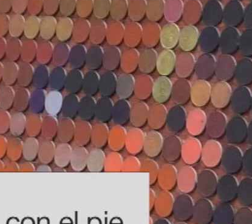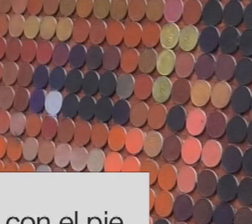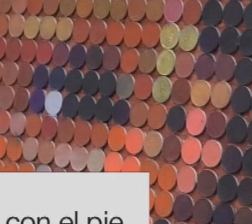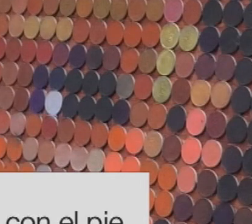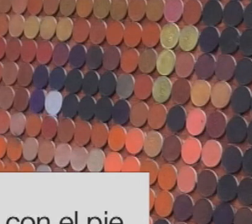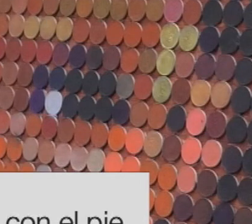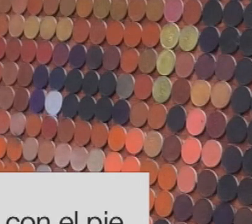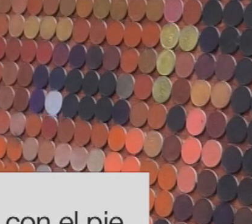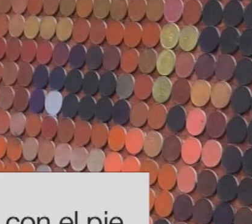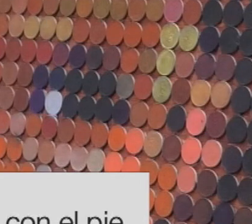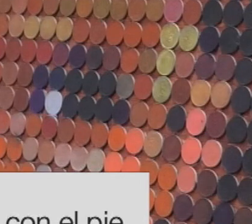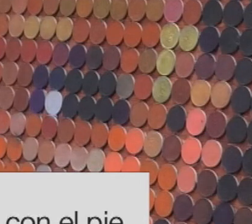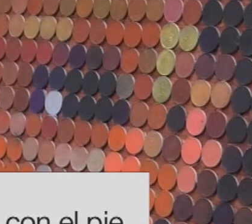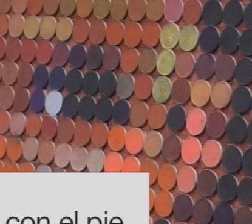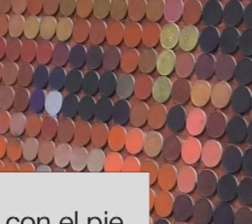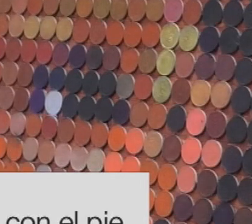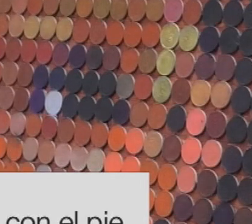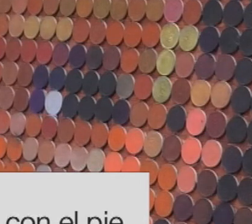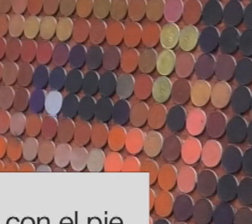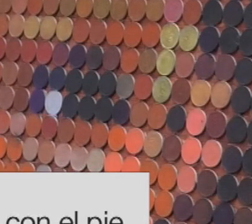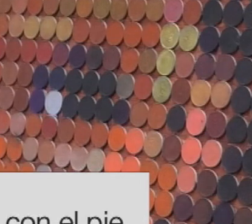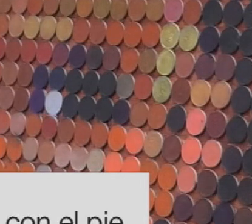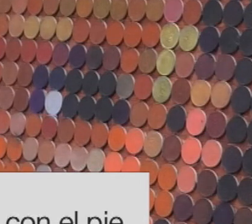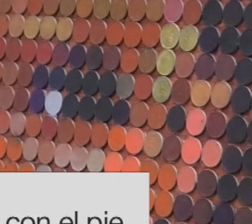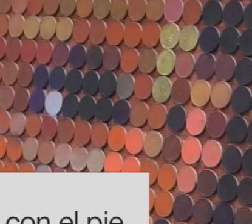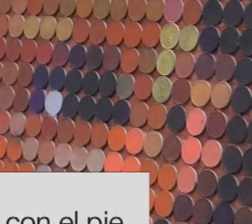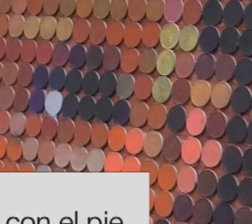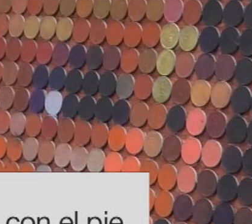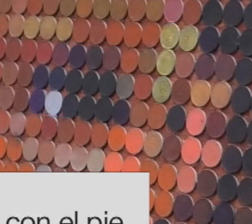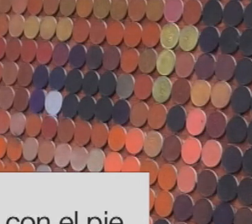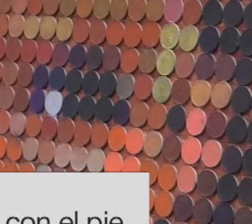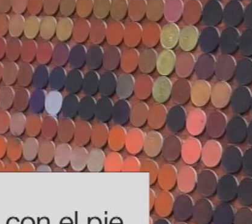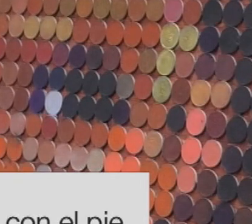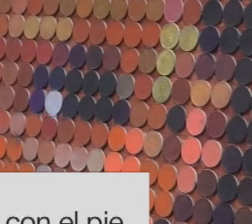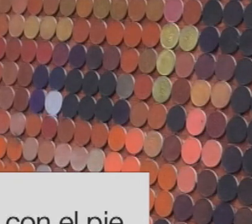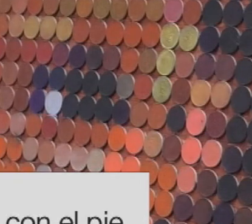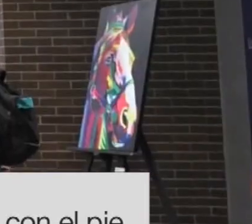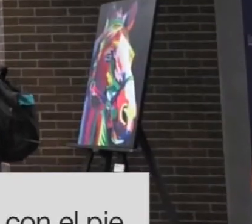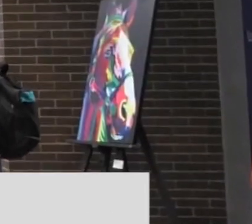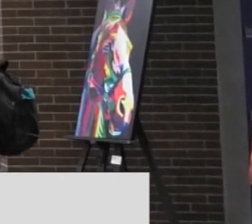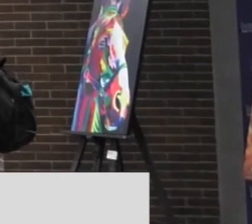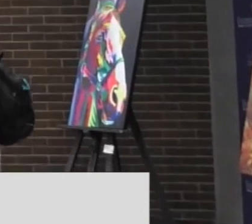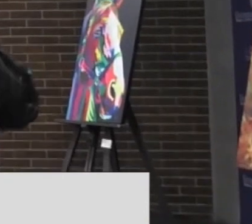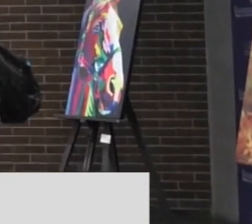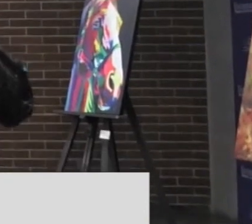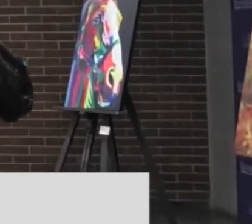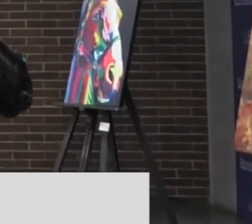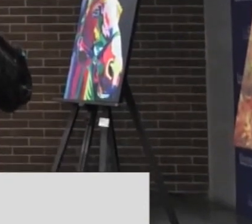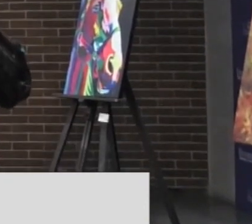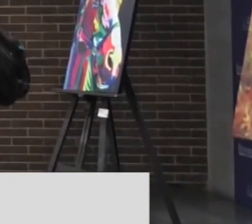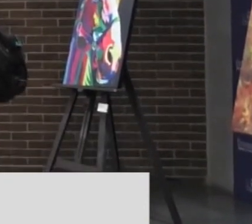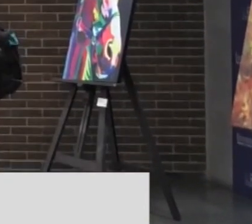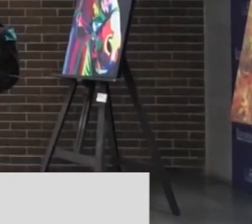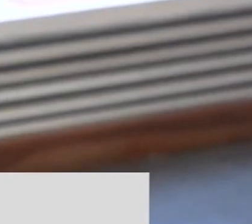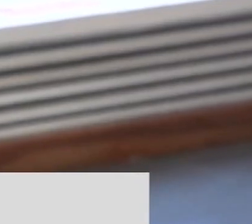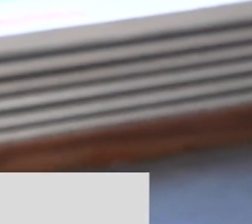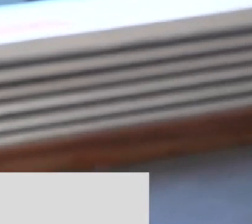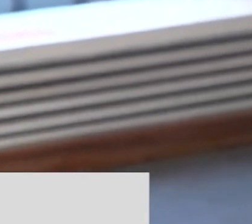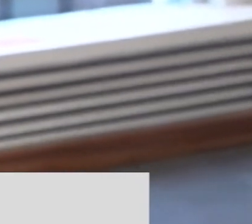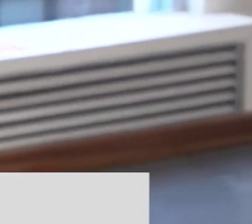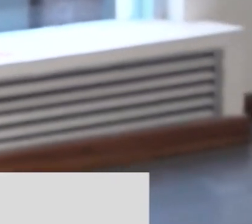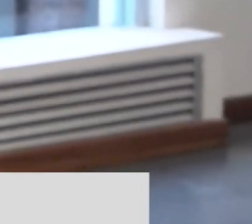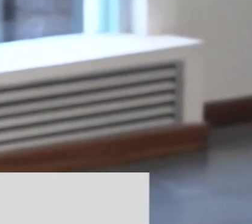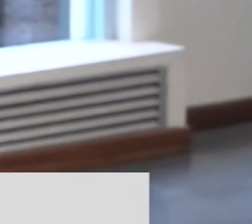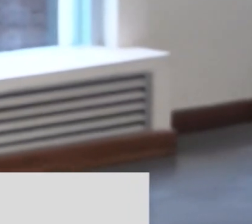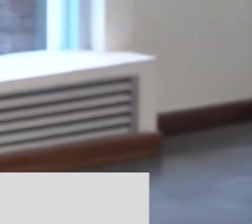los artistas de la Asociación de Pintores con la Boca y con el Pie, tiene un gran significado donde nuestros artistas pueden plasmar sus sueños realidad.